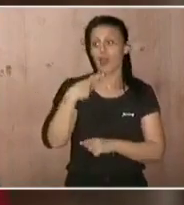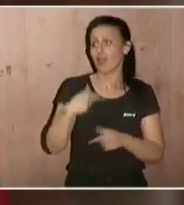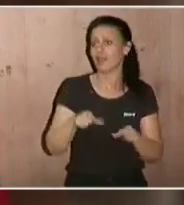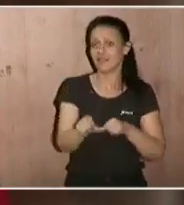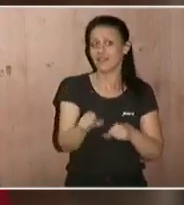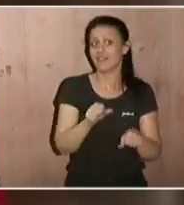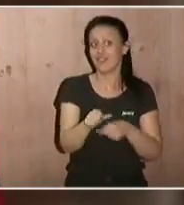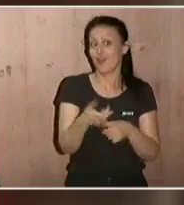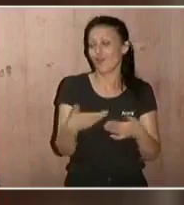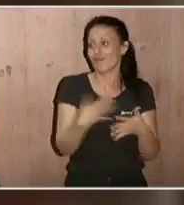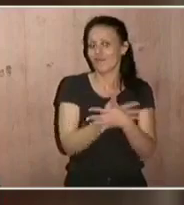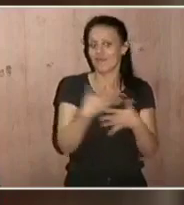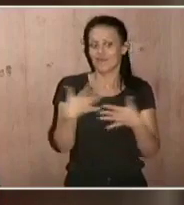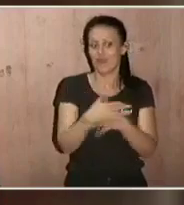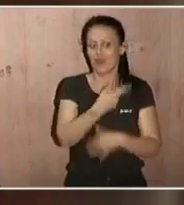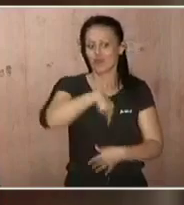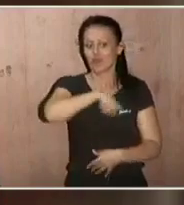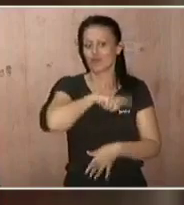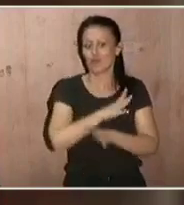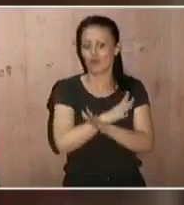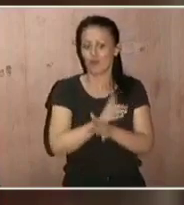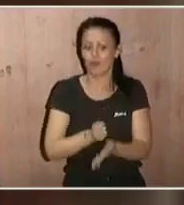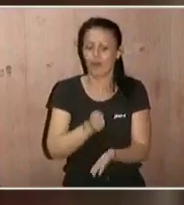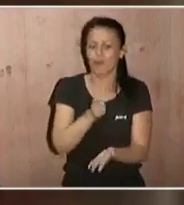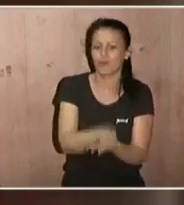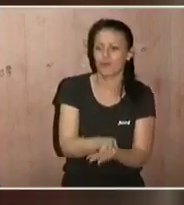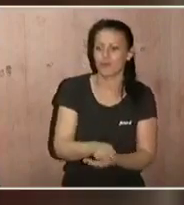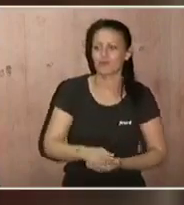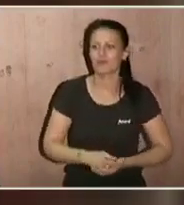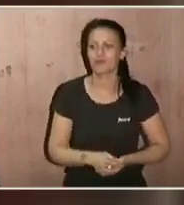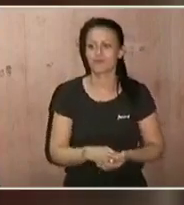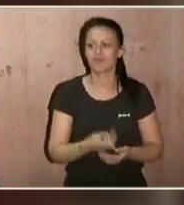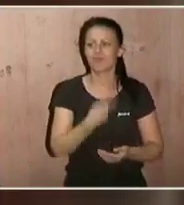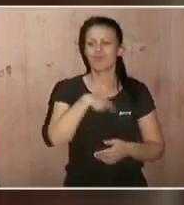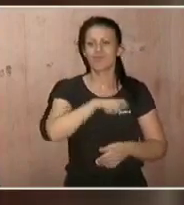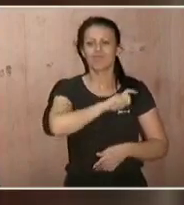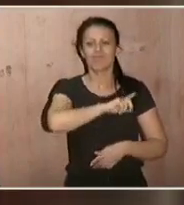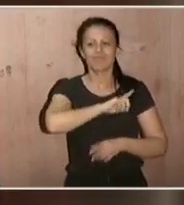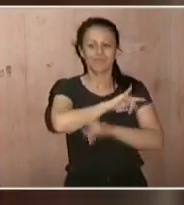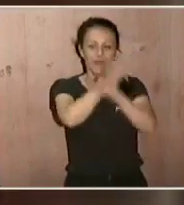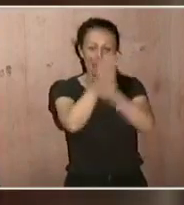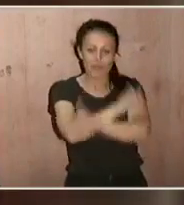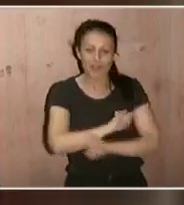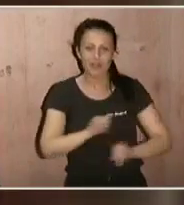y nosotros las jugamos. Me siento feliz por haber podido